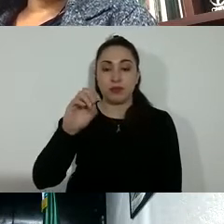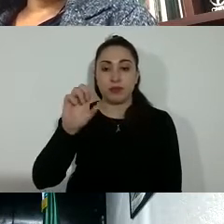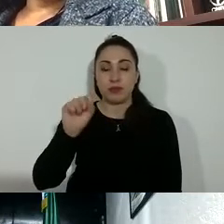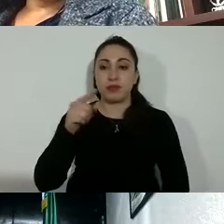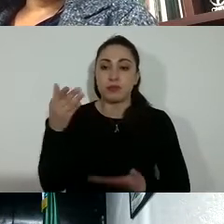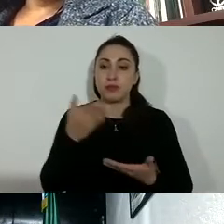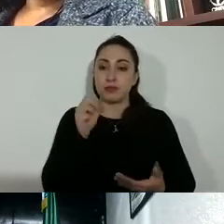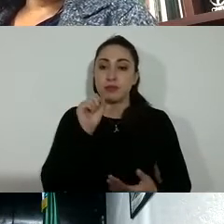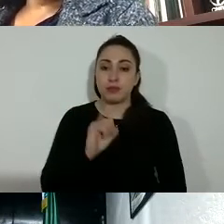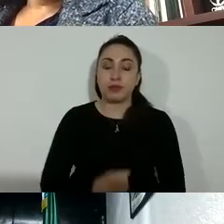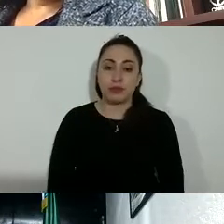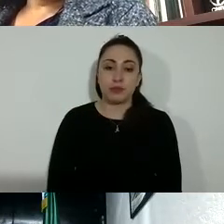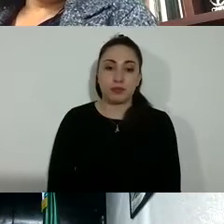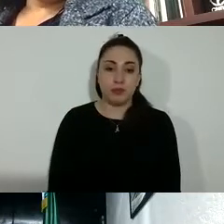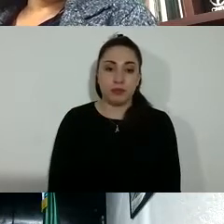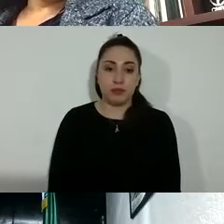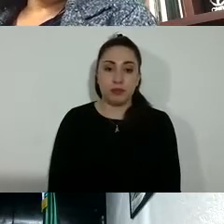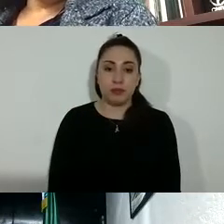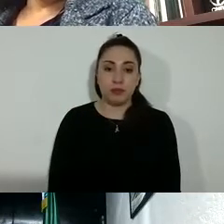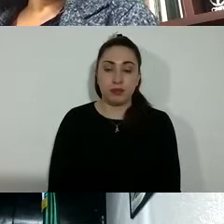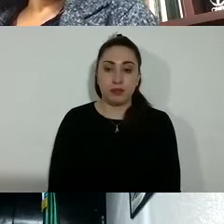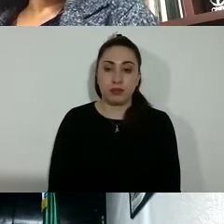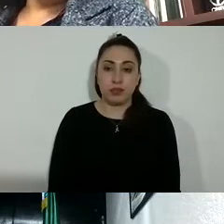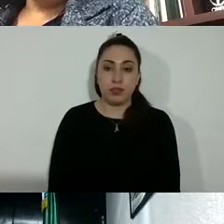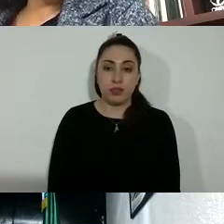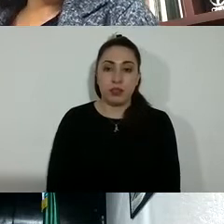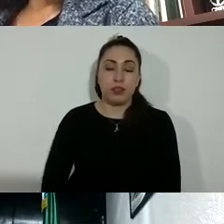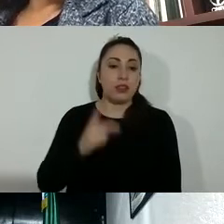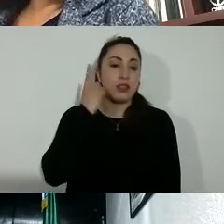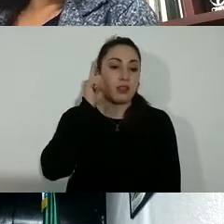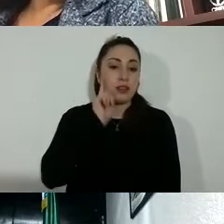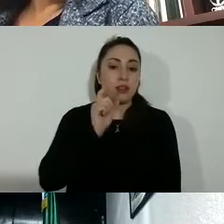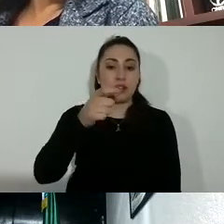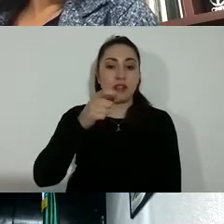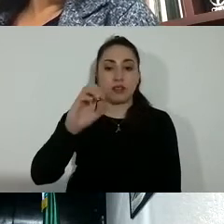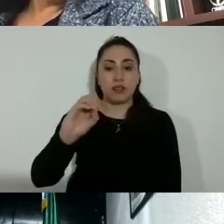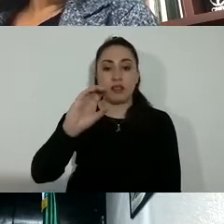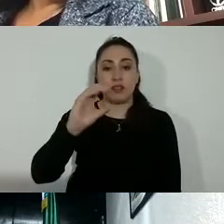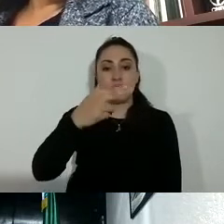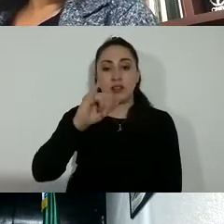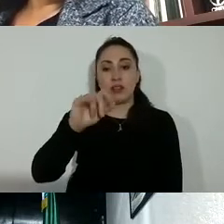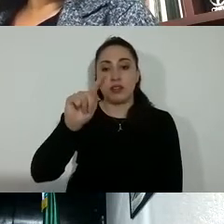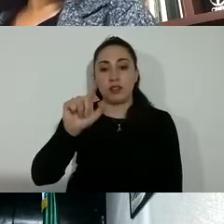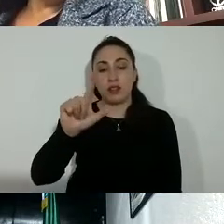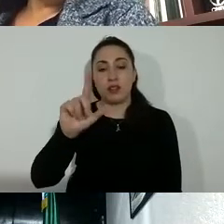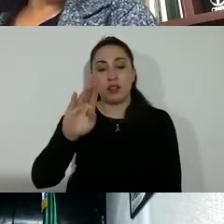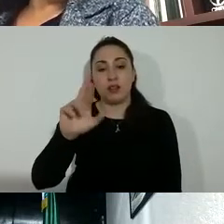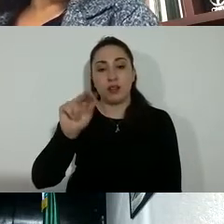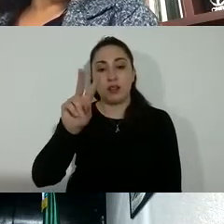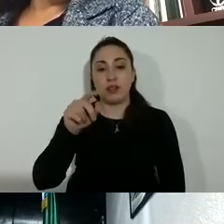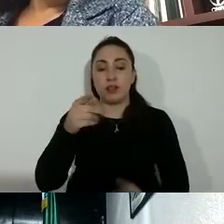Elizabeth Mateos, presente. Muchas gracias, diputada. Diputada Xochitl Bravo Espinosa. Xochitl Bravo,